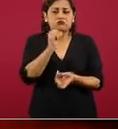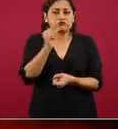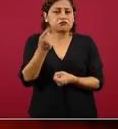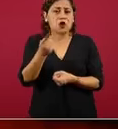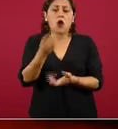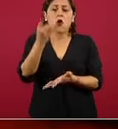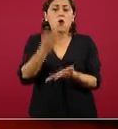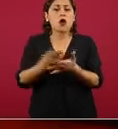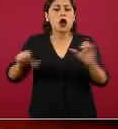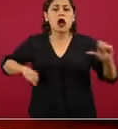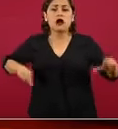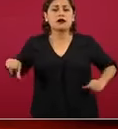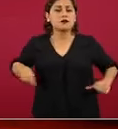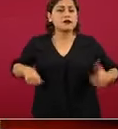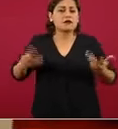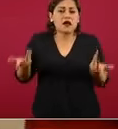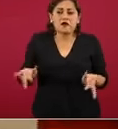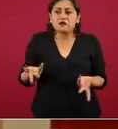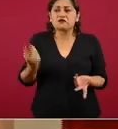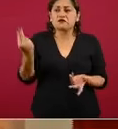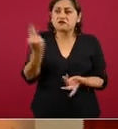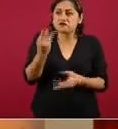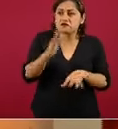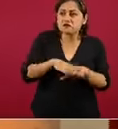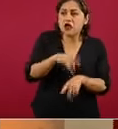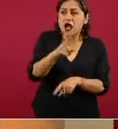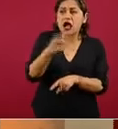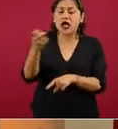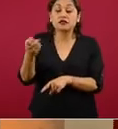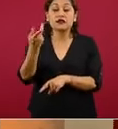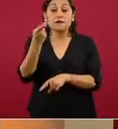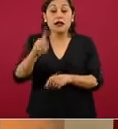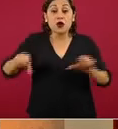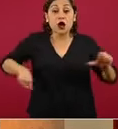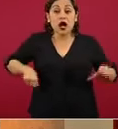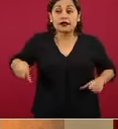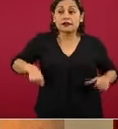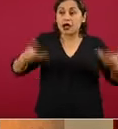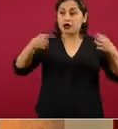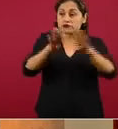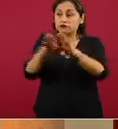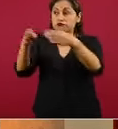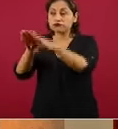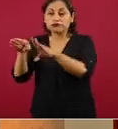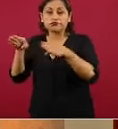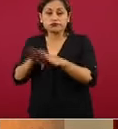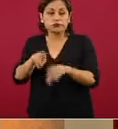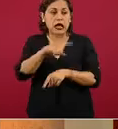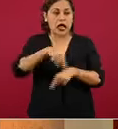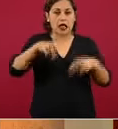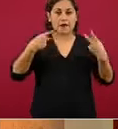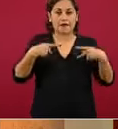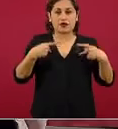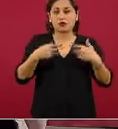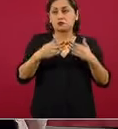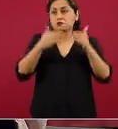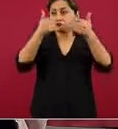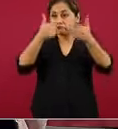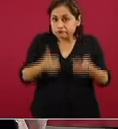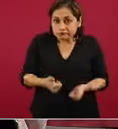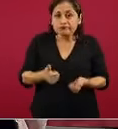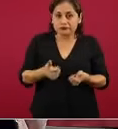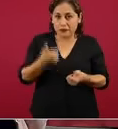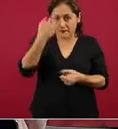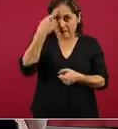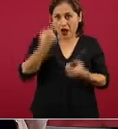más se cierre las diferentes actividades, lo que se busca es disminuir la movilidad de las personas en el